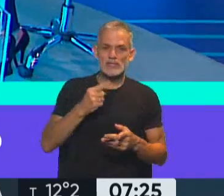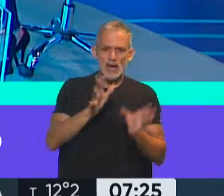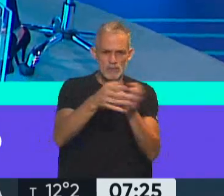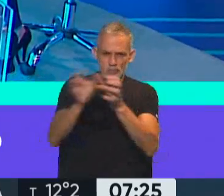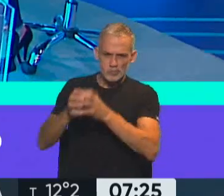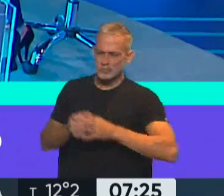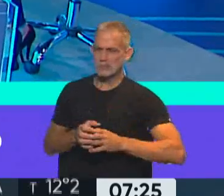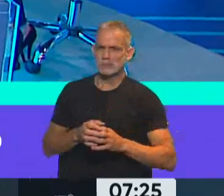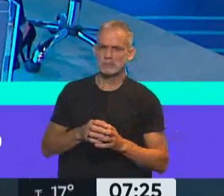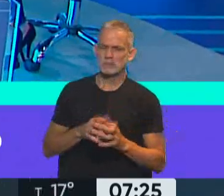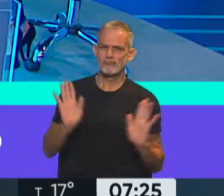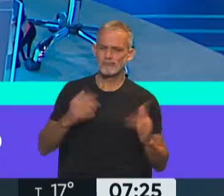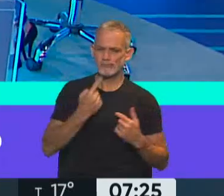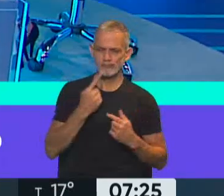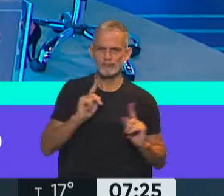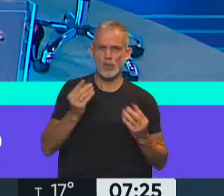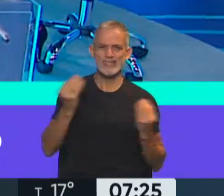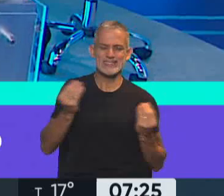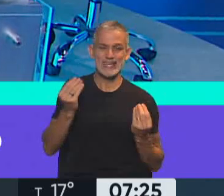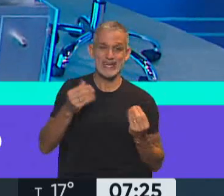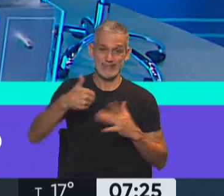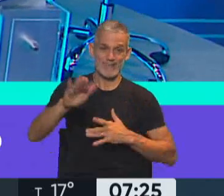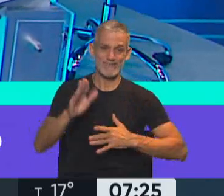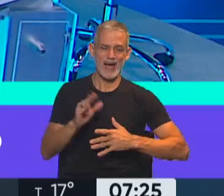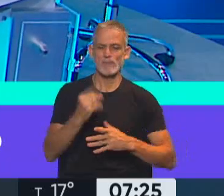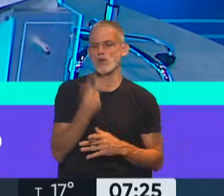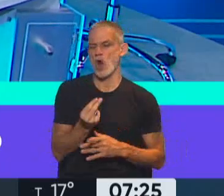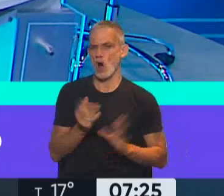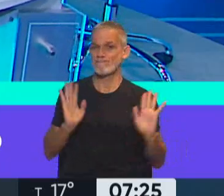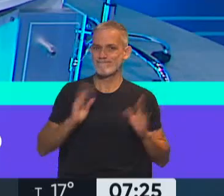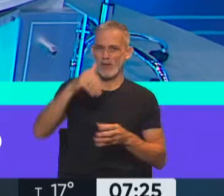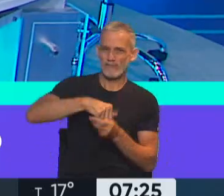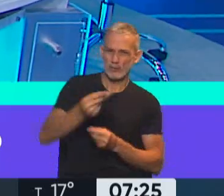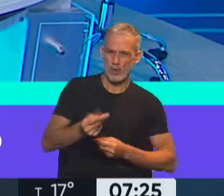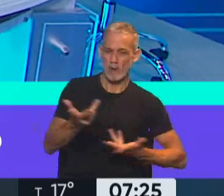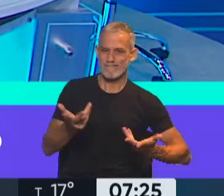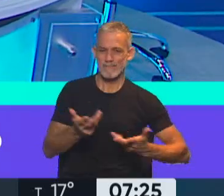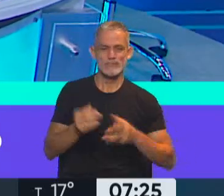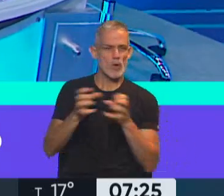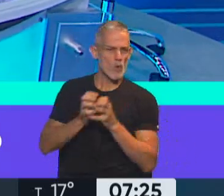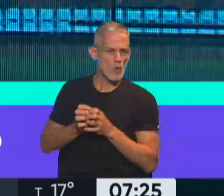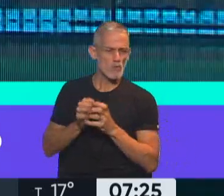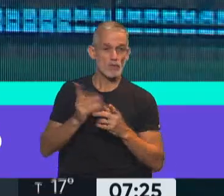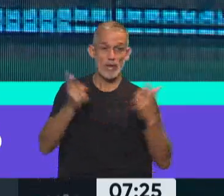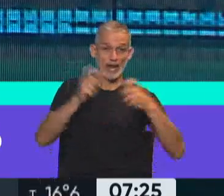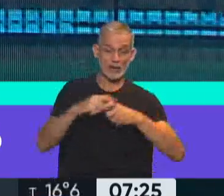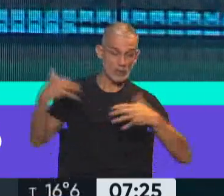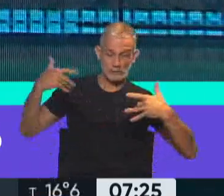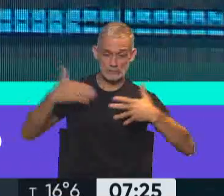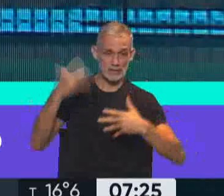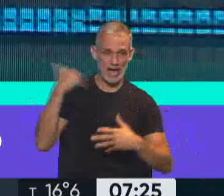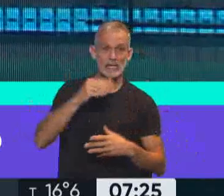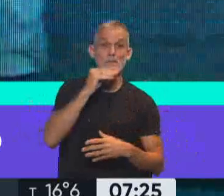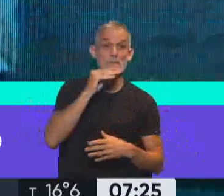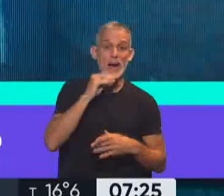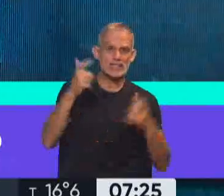finalmente no definieron lo que se presupone será un rechazo y en este sentido fundamental hubo reuniones a esta última hora bueno sergio